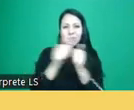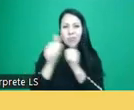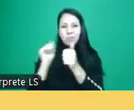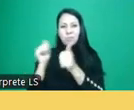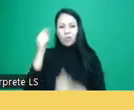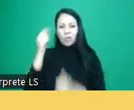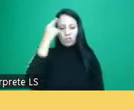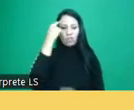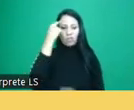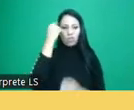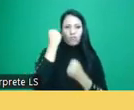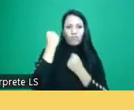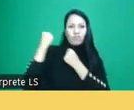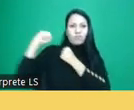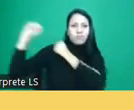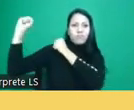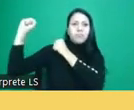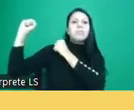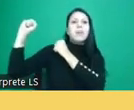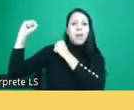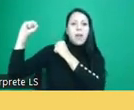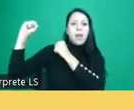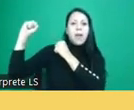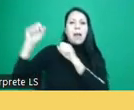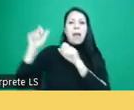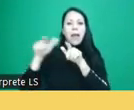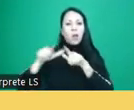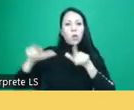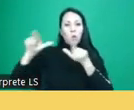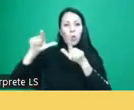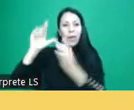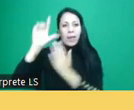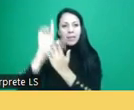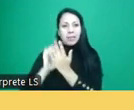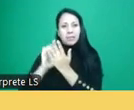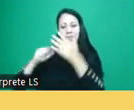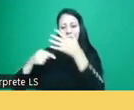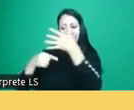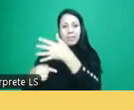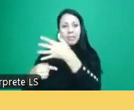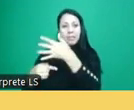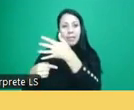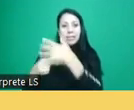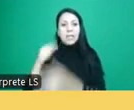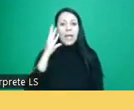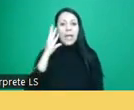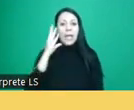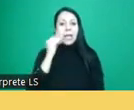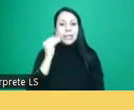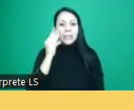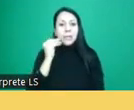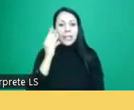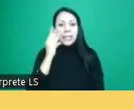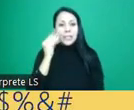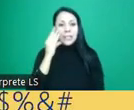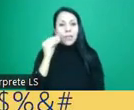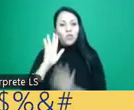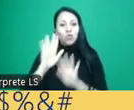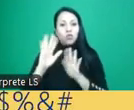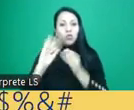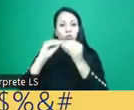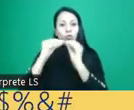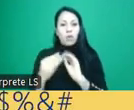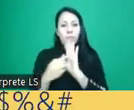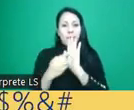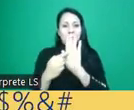resisto mientras el lugar 6 donde ubicaron la experiencia aliada y cómo la representan. A mí